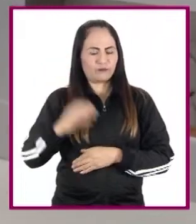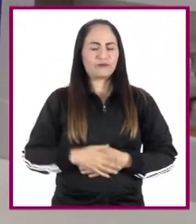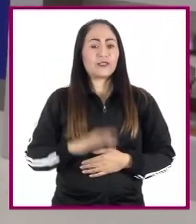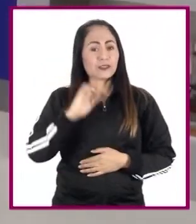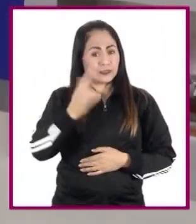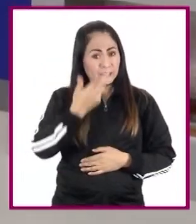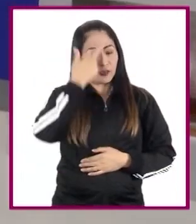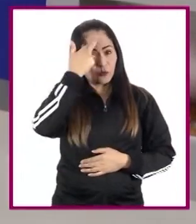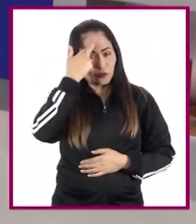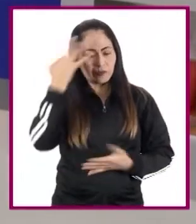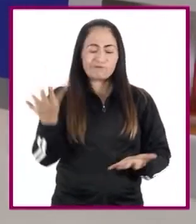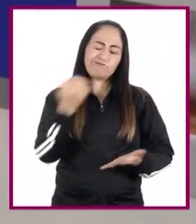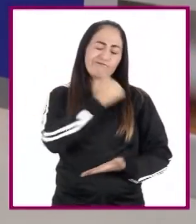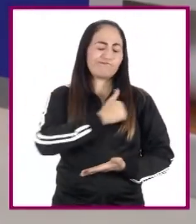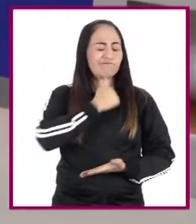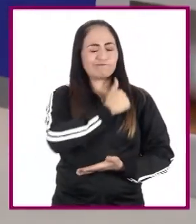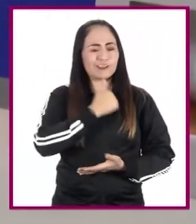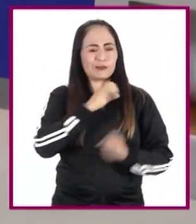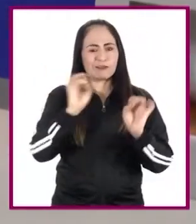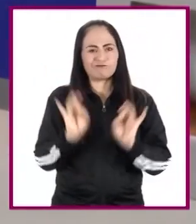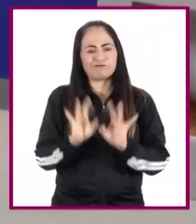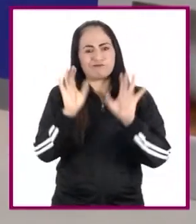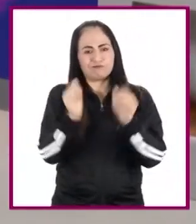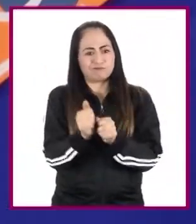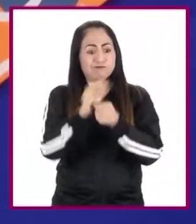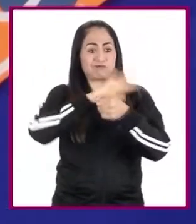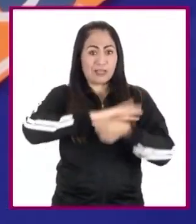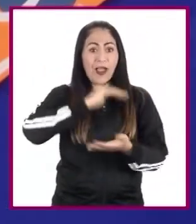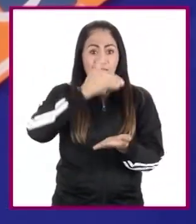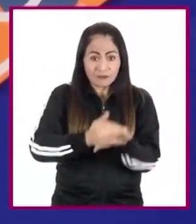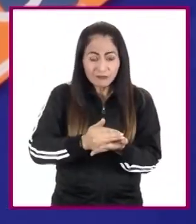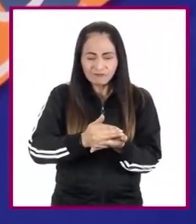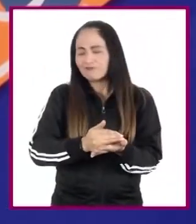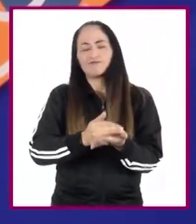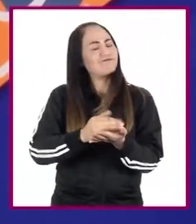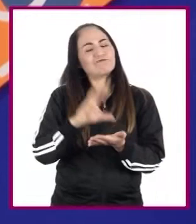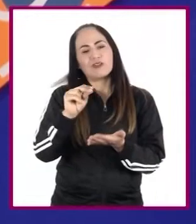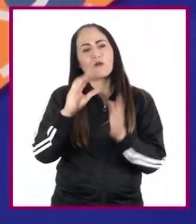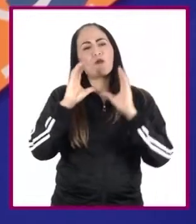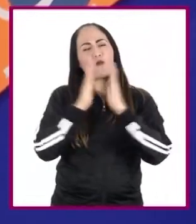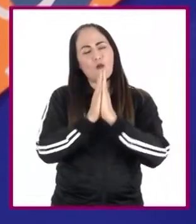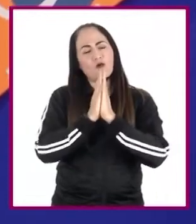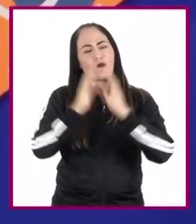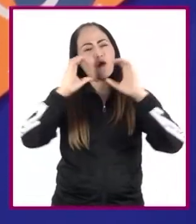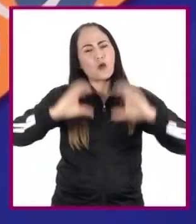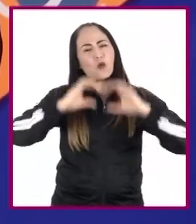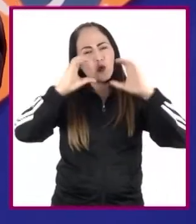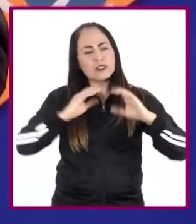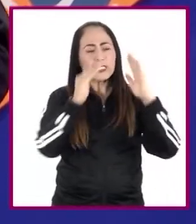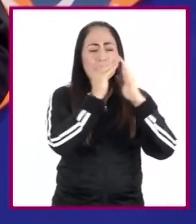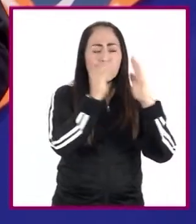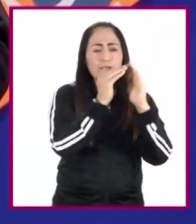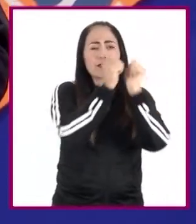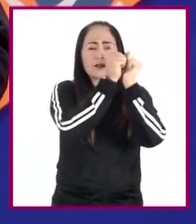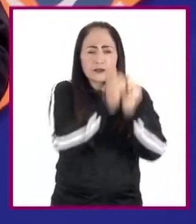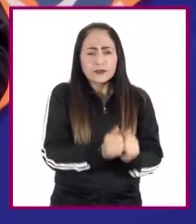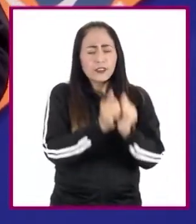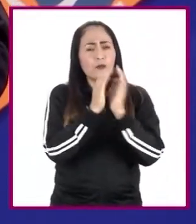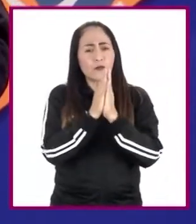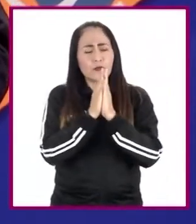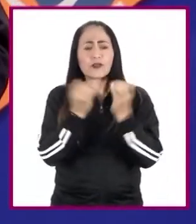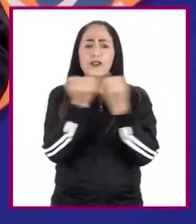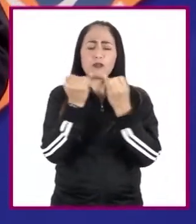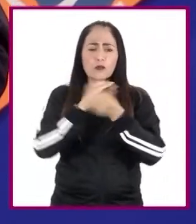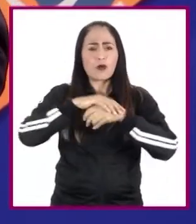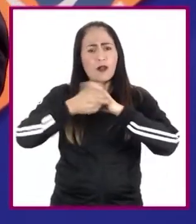Recuerden, lamentablemente la emergencia sanitaria no ha terminado. Cuídense por favor, estando en casa en la medida de lo posible y lávense las